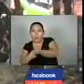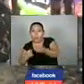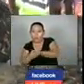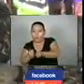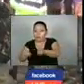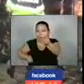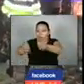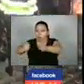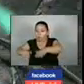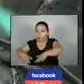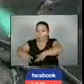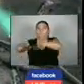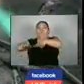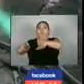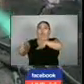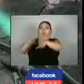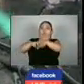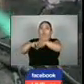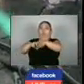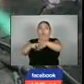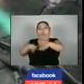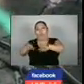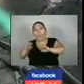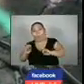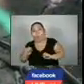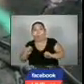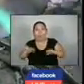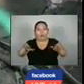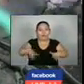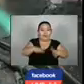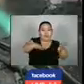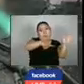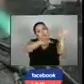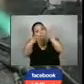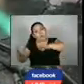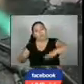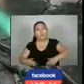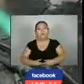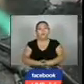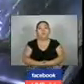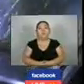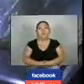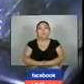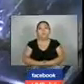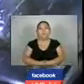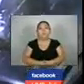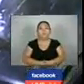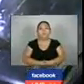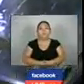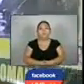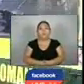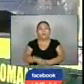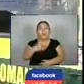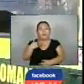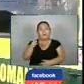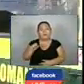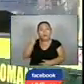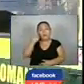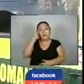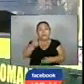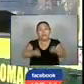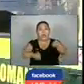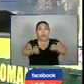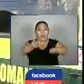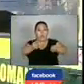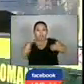personas en vehículos por inundaciones en carreteras o por caída de árboles. En unos casos han quedado personas atrapadas